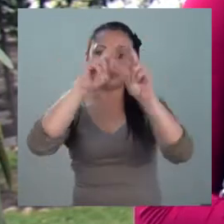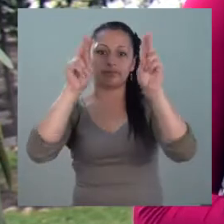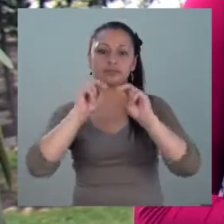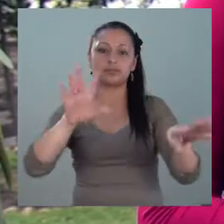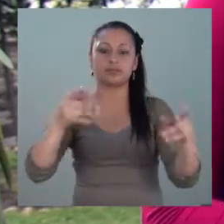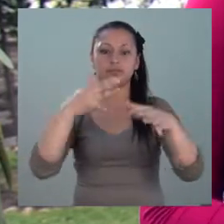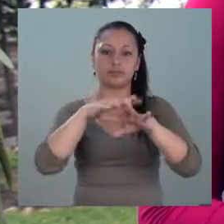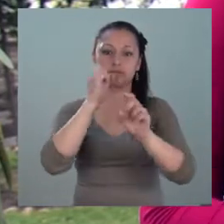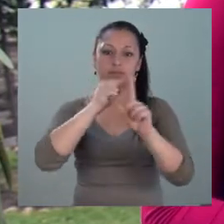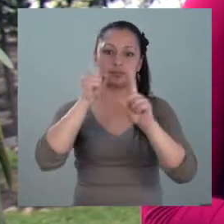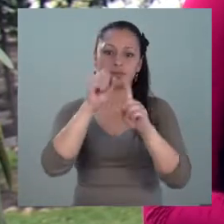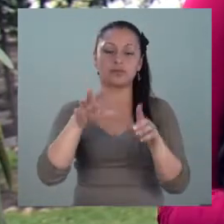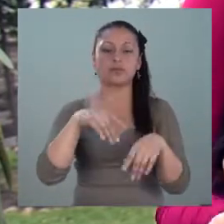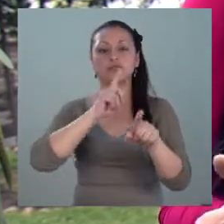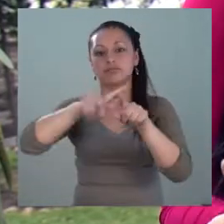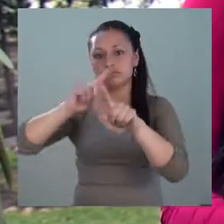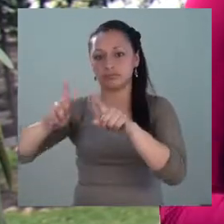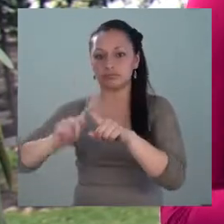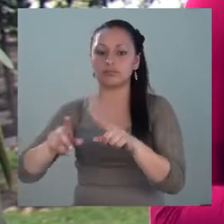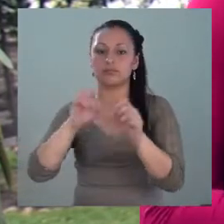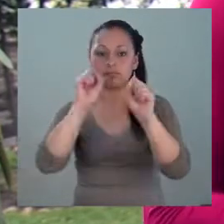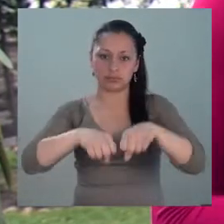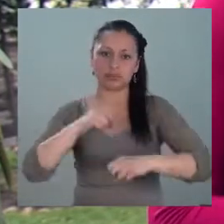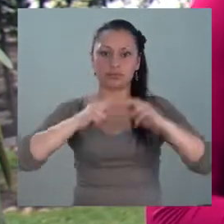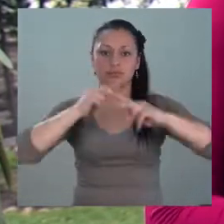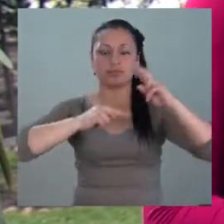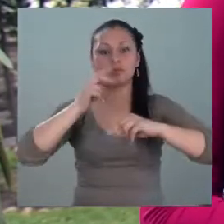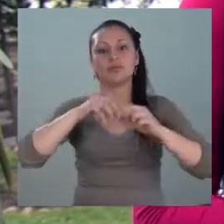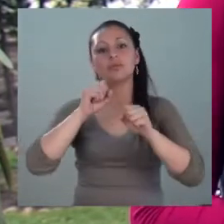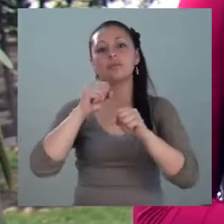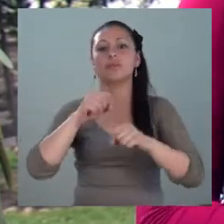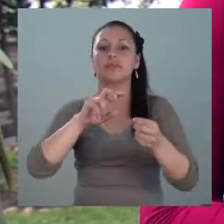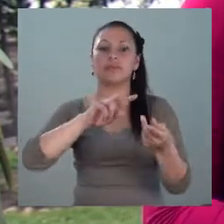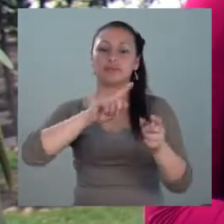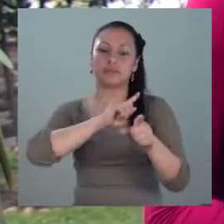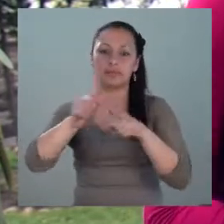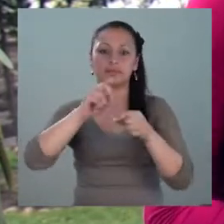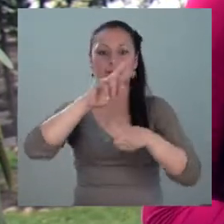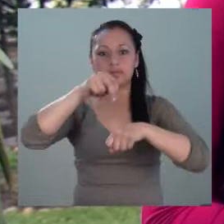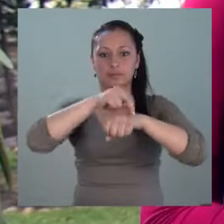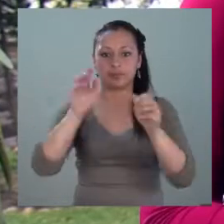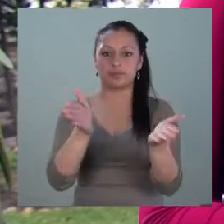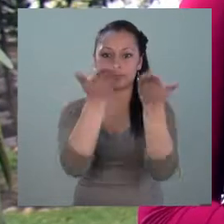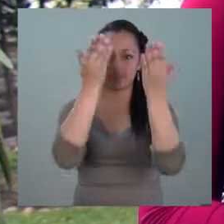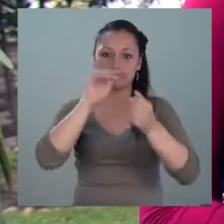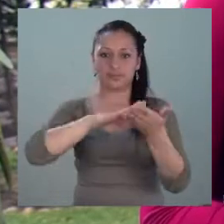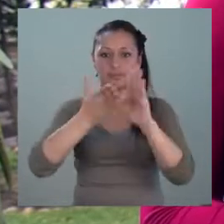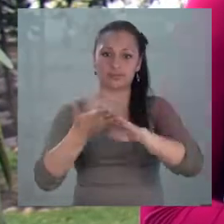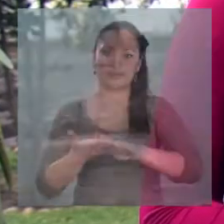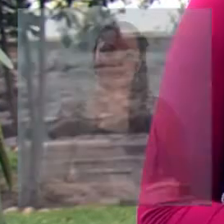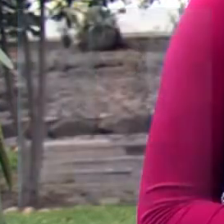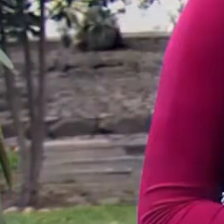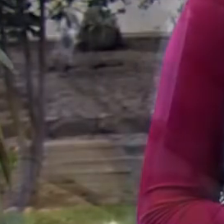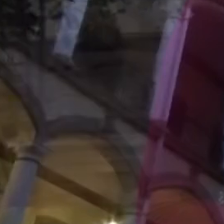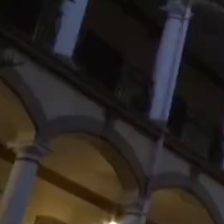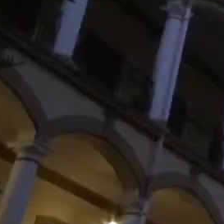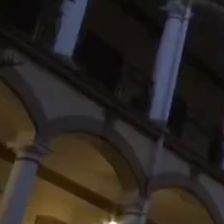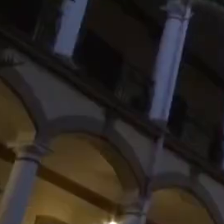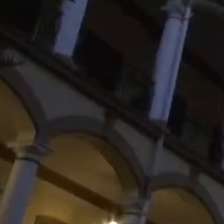www.narino.gob.co o a través de las redes sociales. La cita es la próxima semana para juntos continuar construyendo un Nariño mejor y en paz.